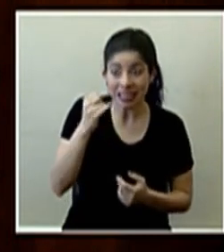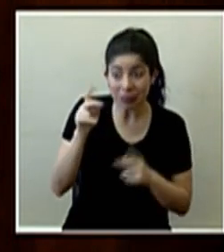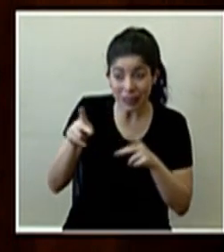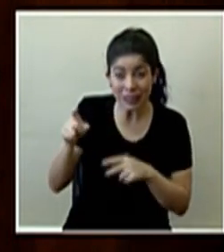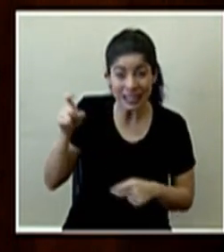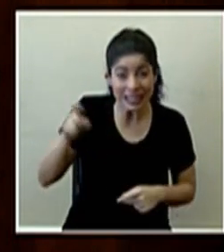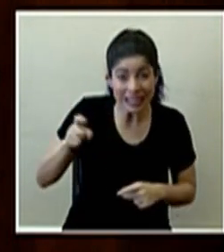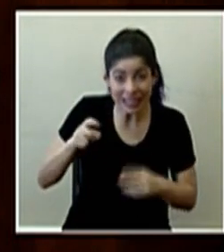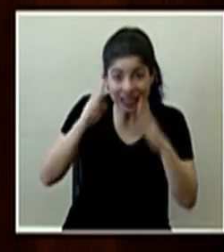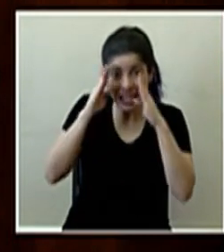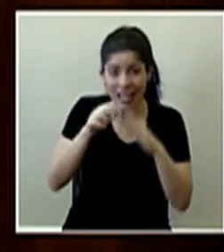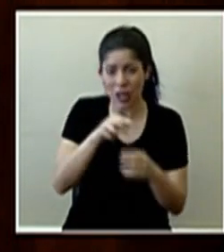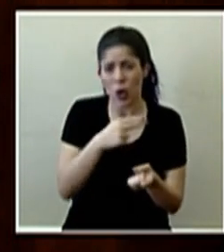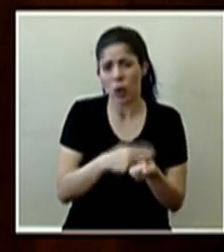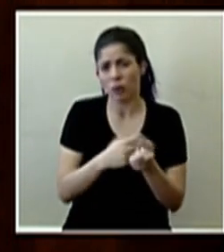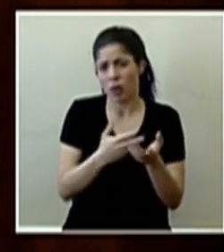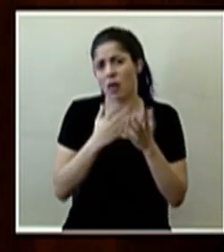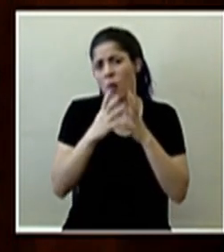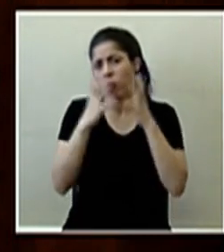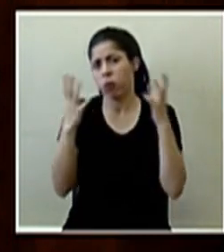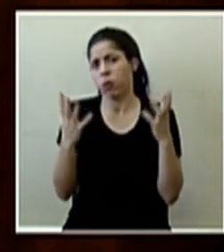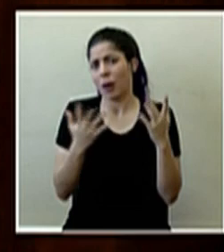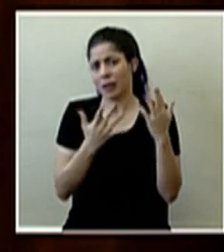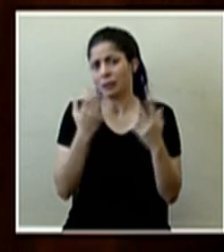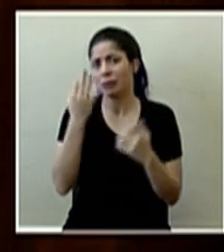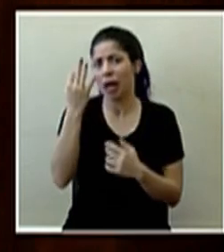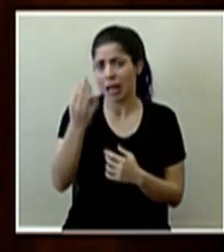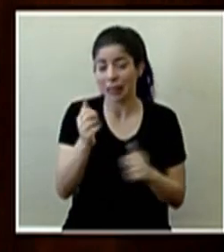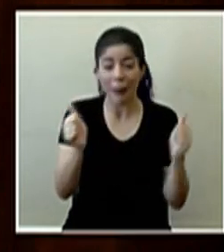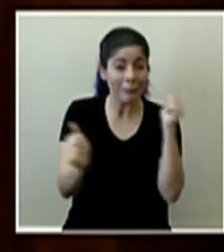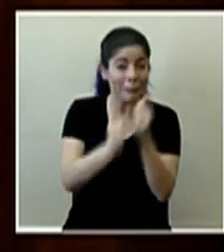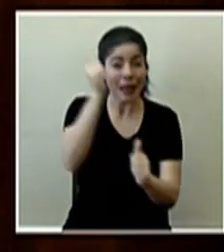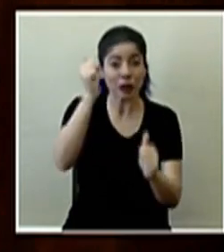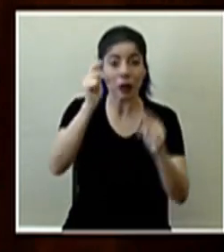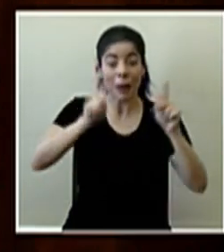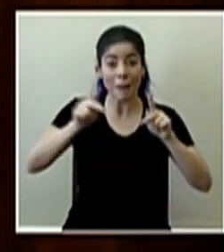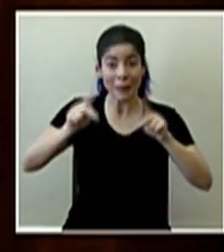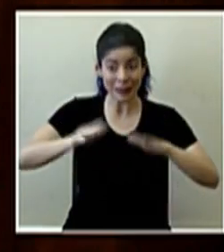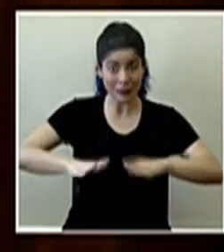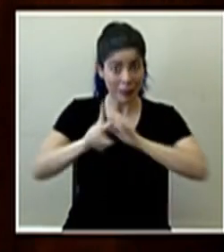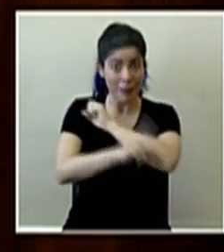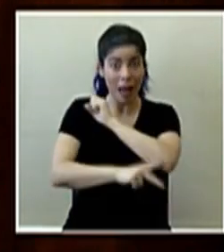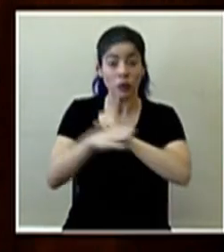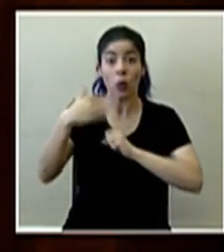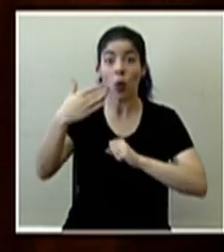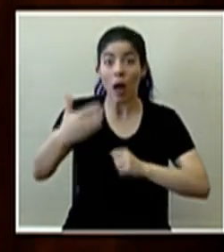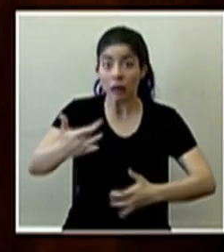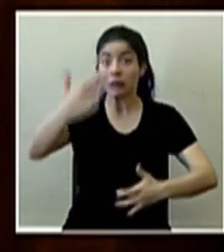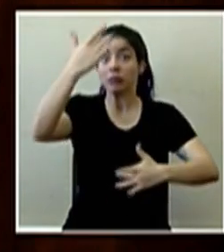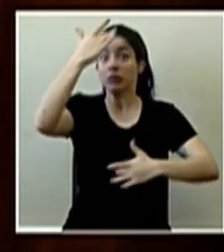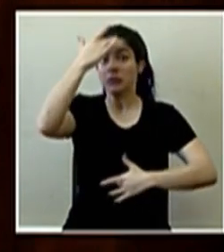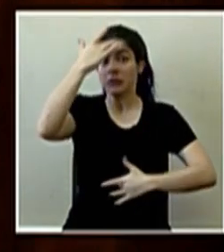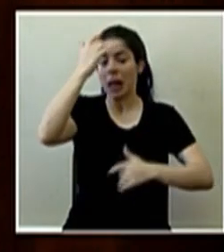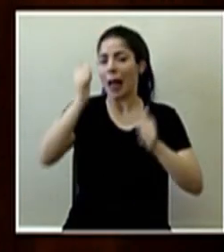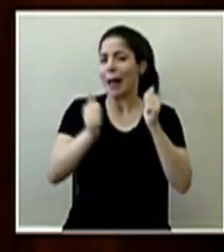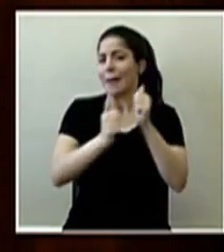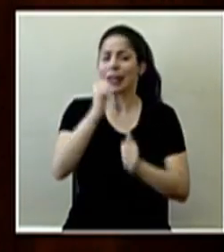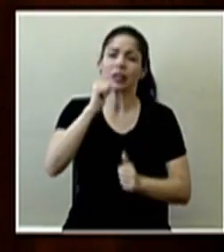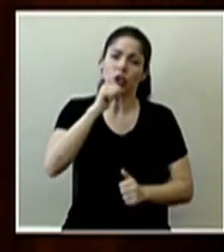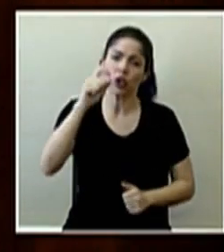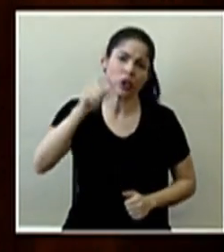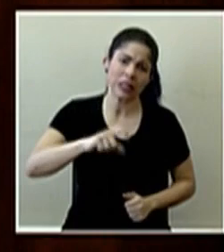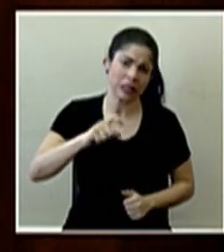nivel de atención. La gran mayoría de las personas en nuestro país que se contagian no van a requerir de